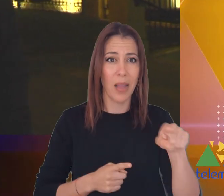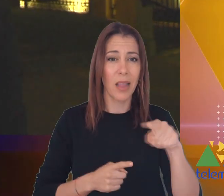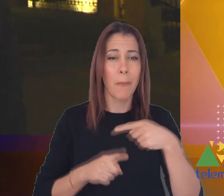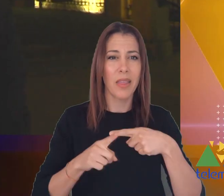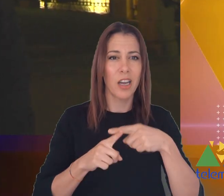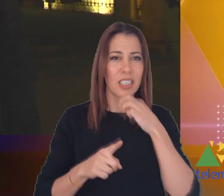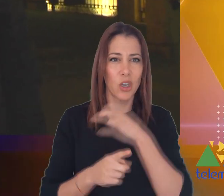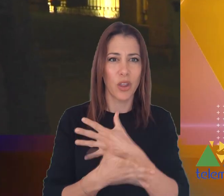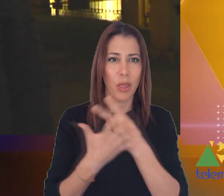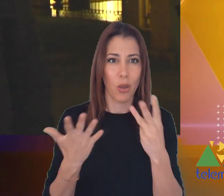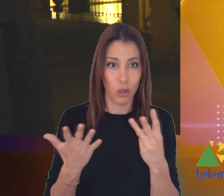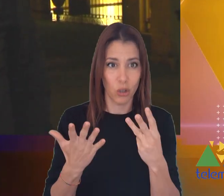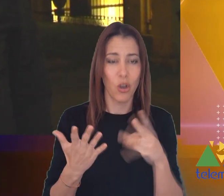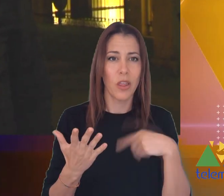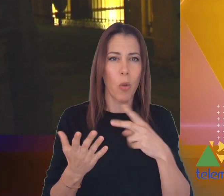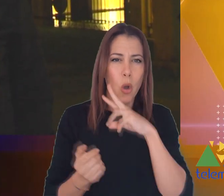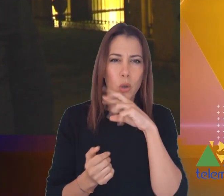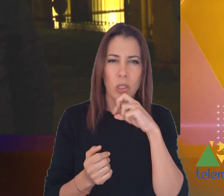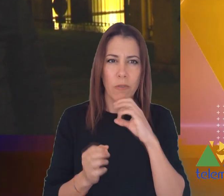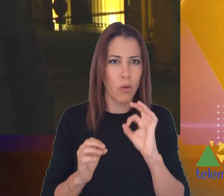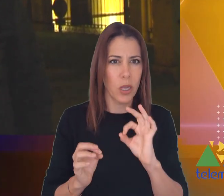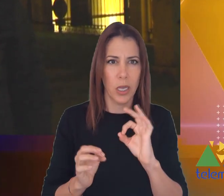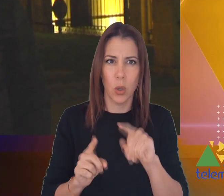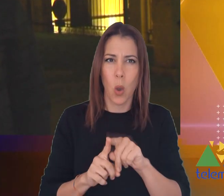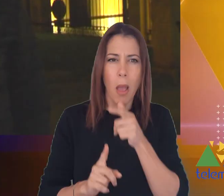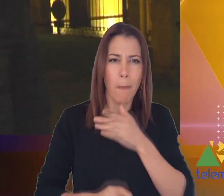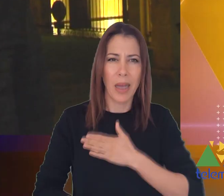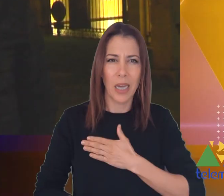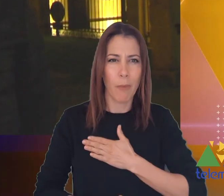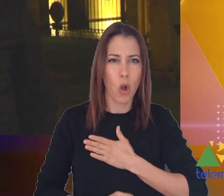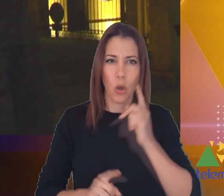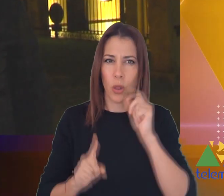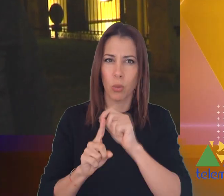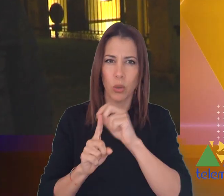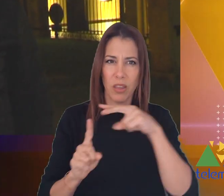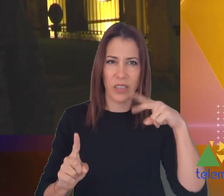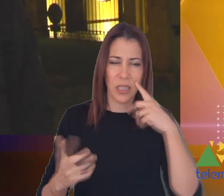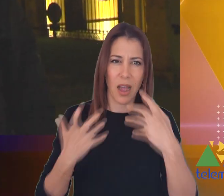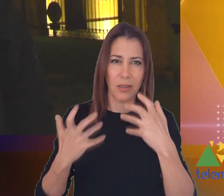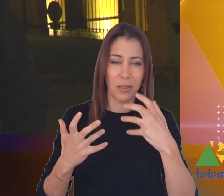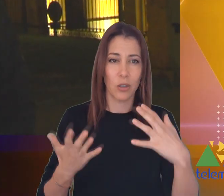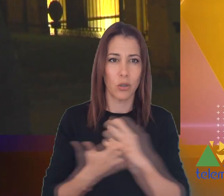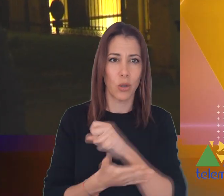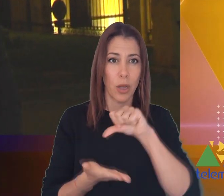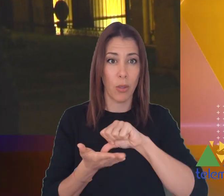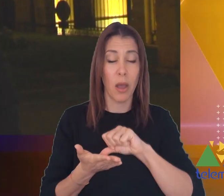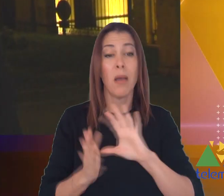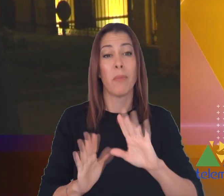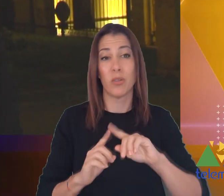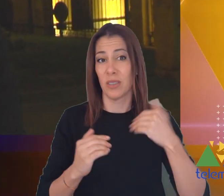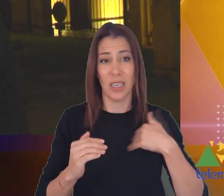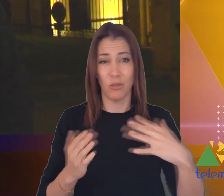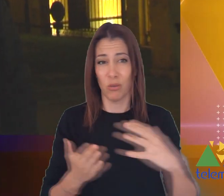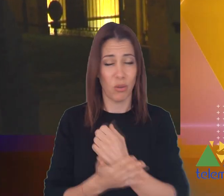XVIII y que conservó un patrimonio importantísimo desde el punto de vista artístico de la ciudad. Todo ello desaparecido, como